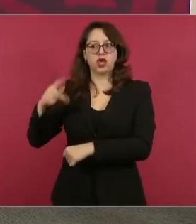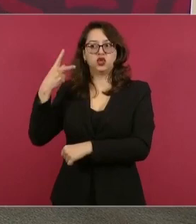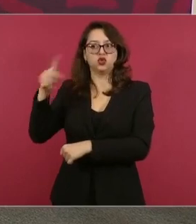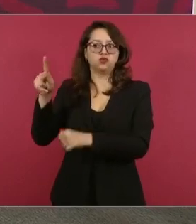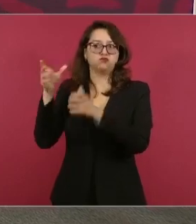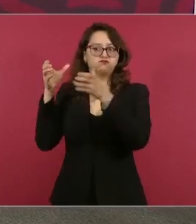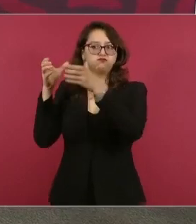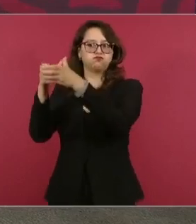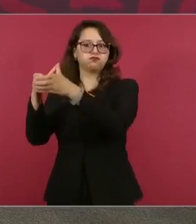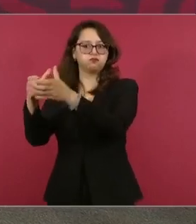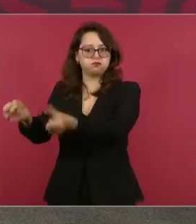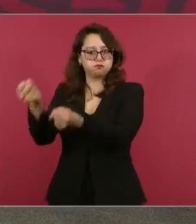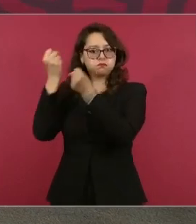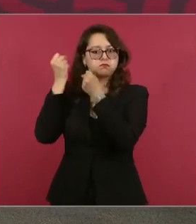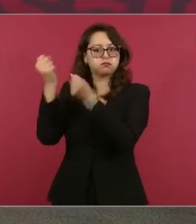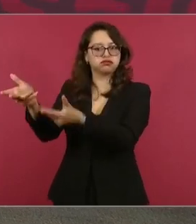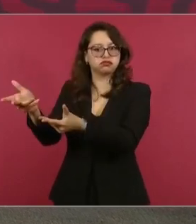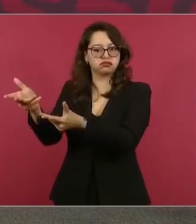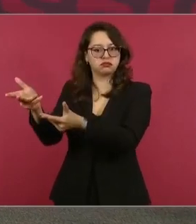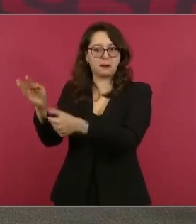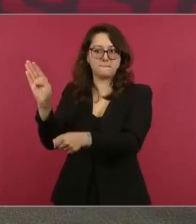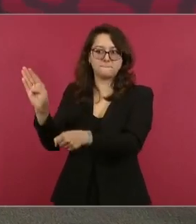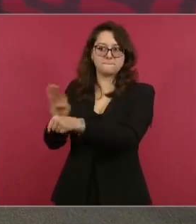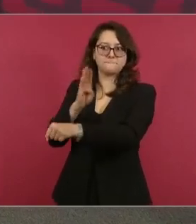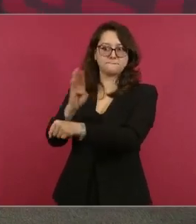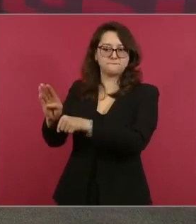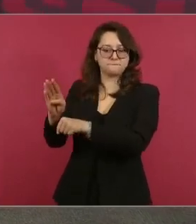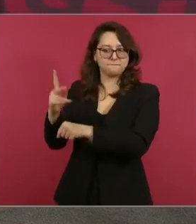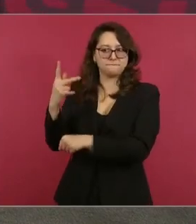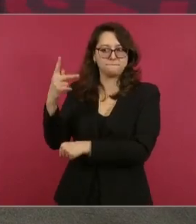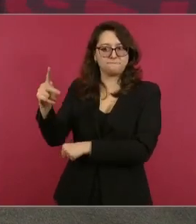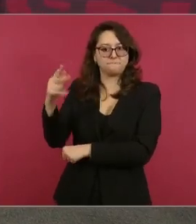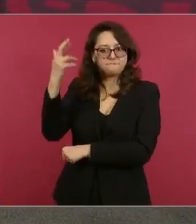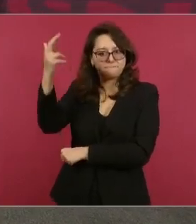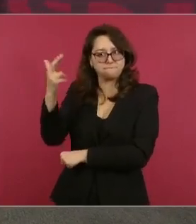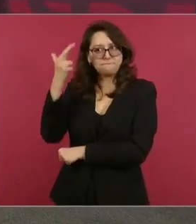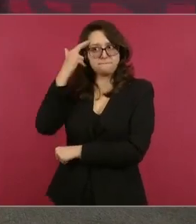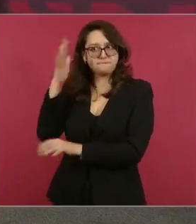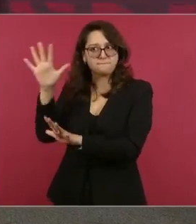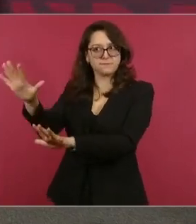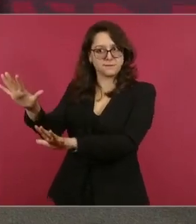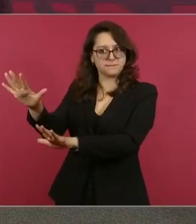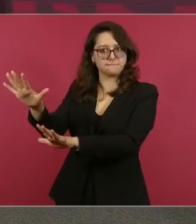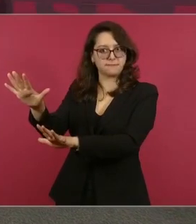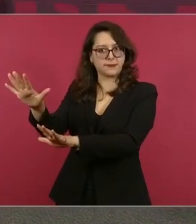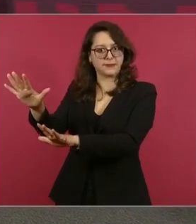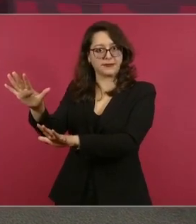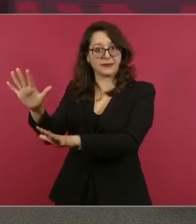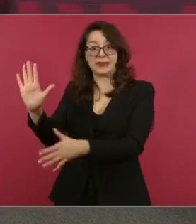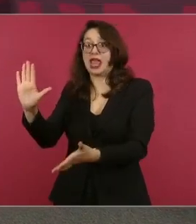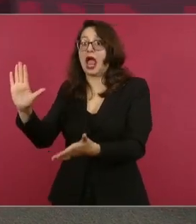española, de la monarquía española, no del pueblo de España,